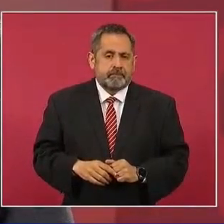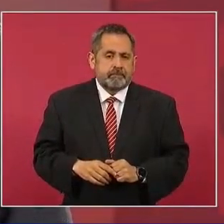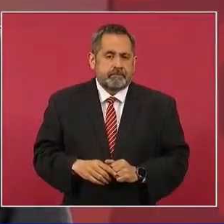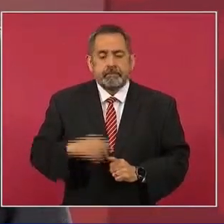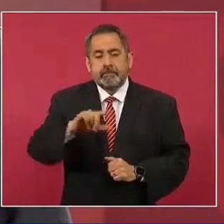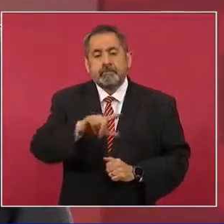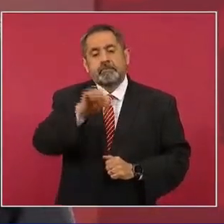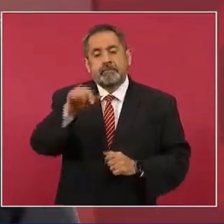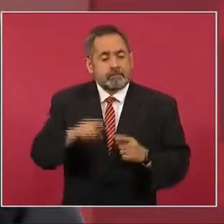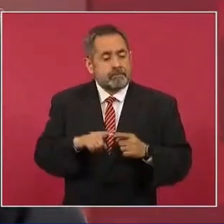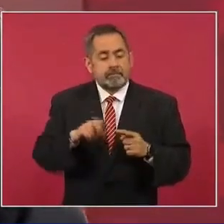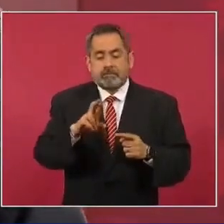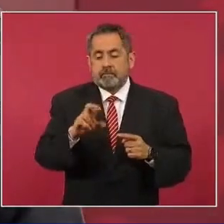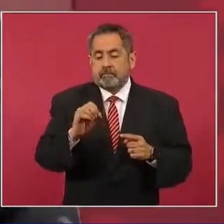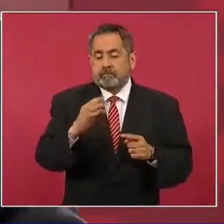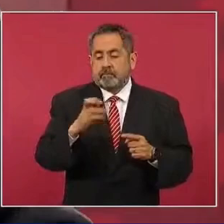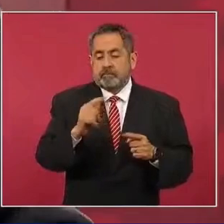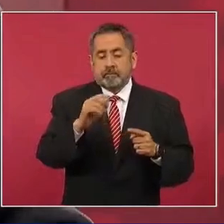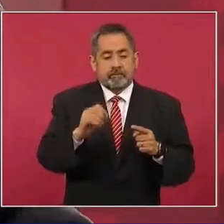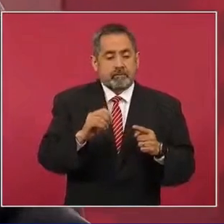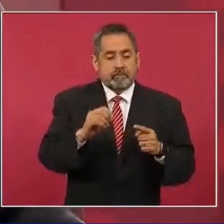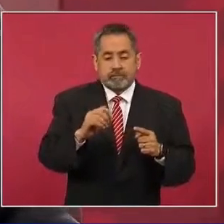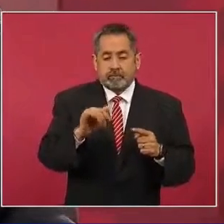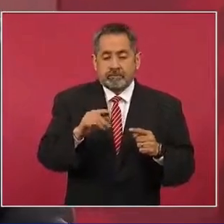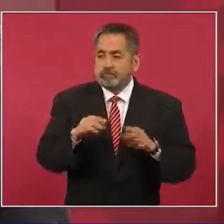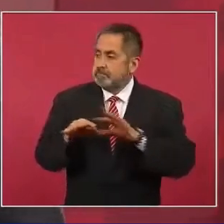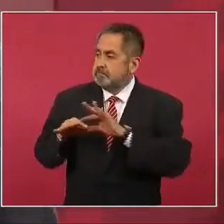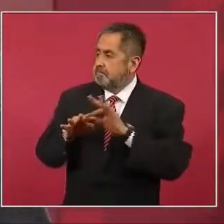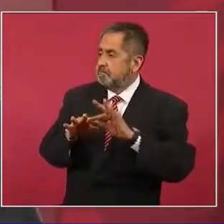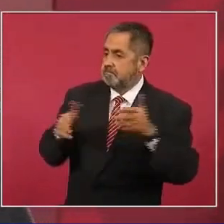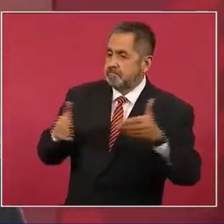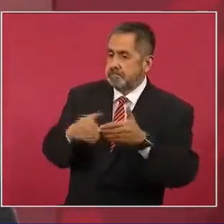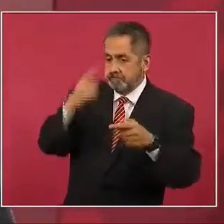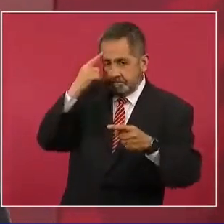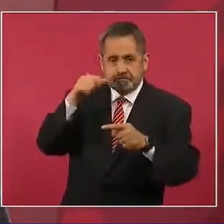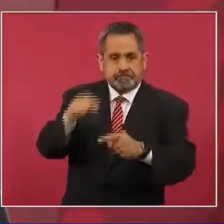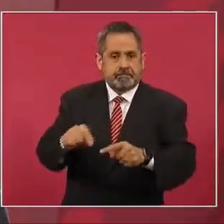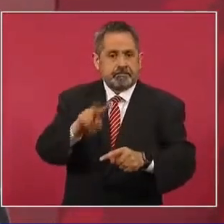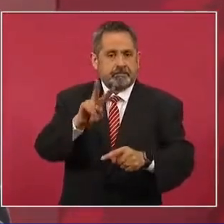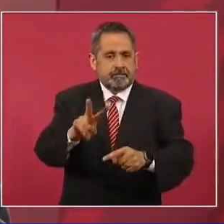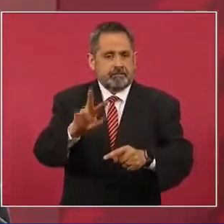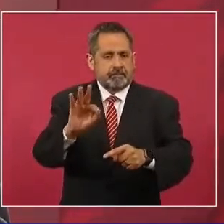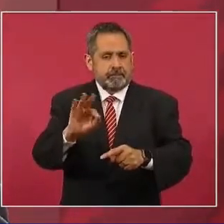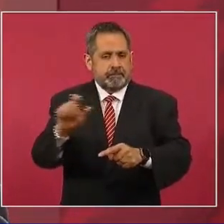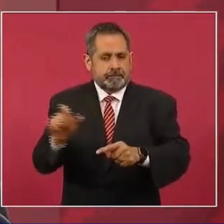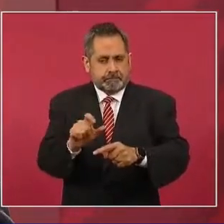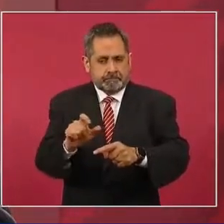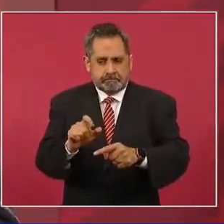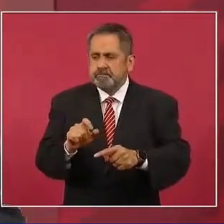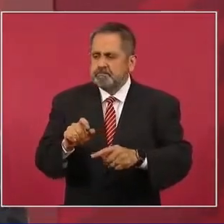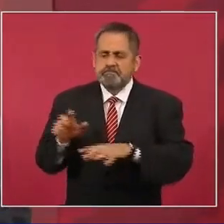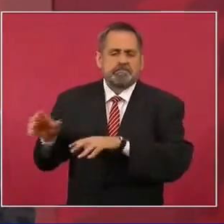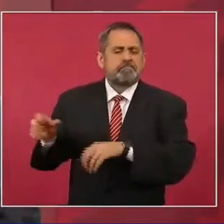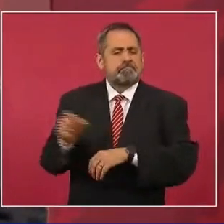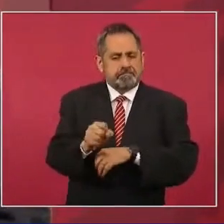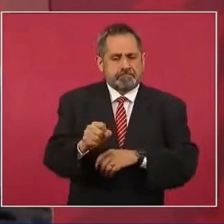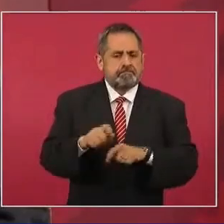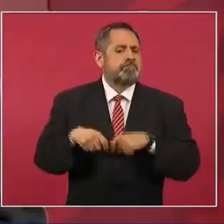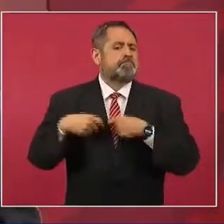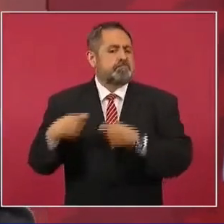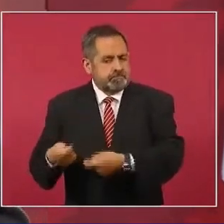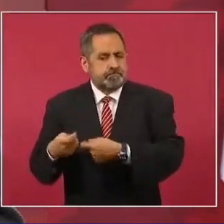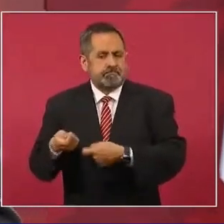Y luego Roberto Hernández se lo recomienda a Fox y Fox lo nombra secretario de